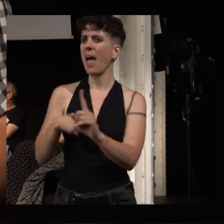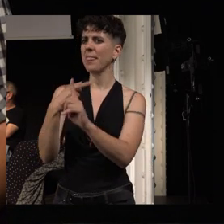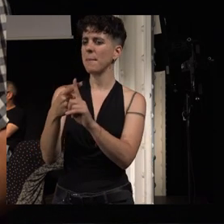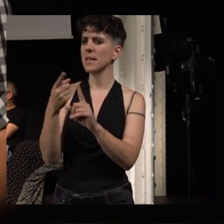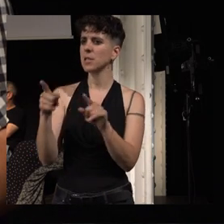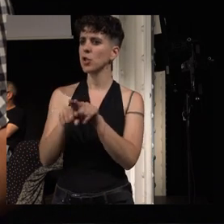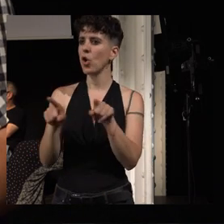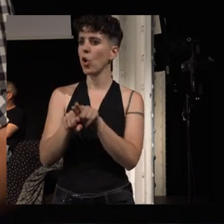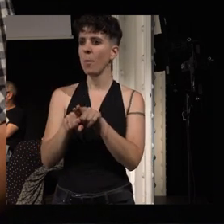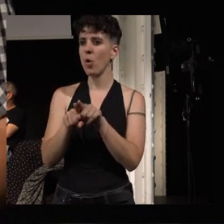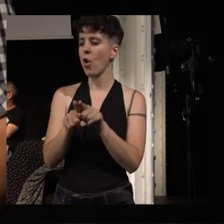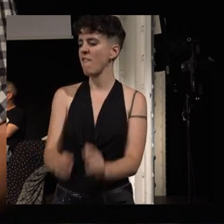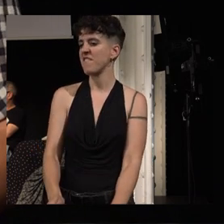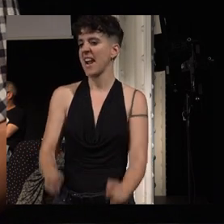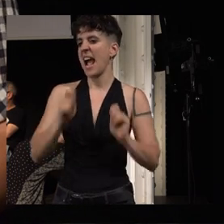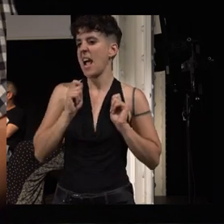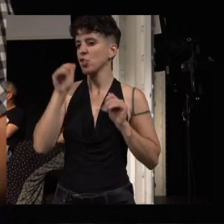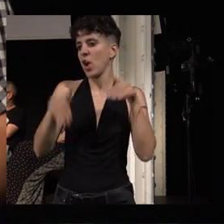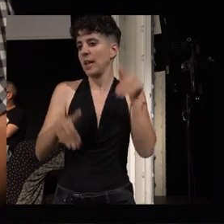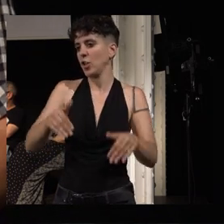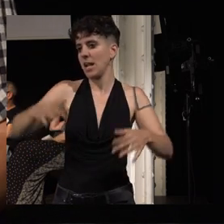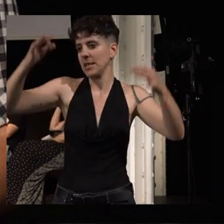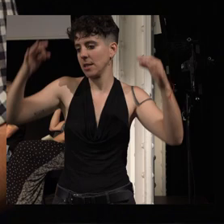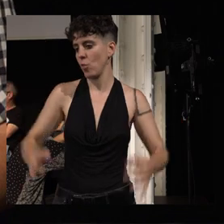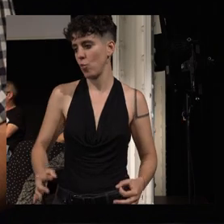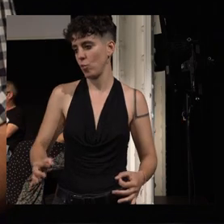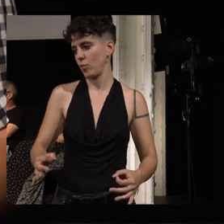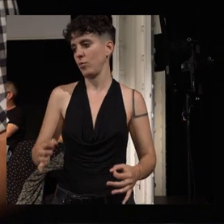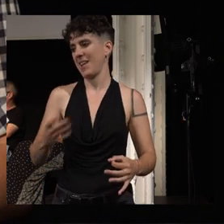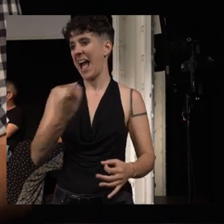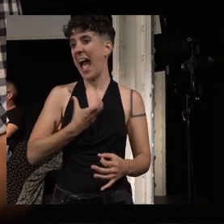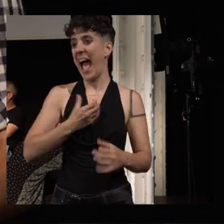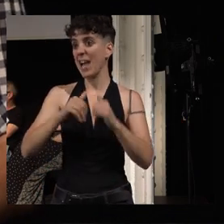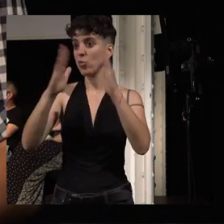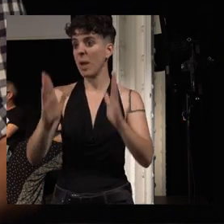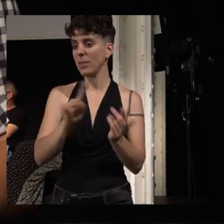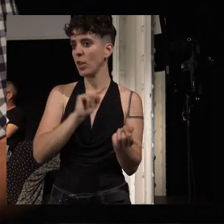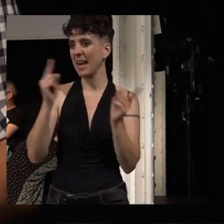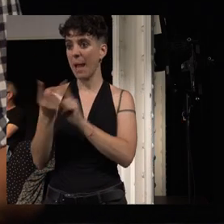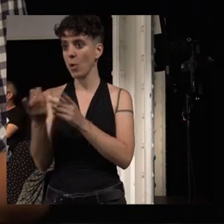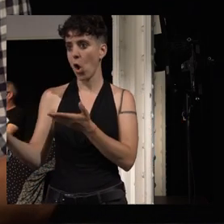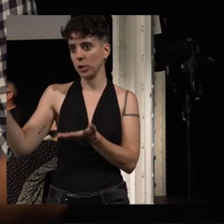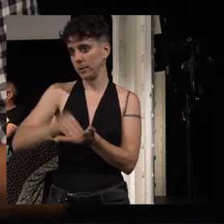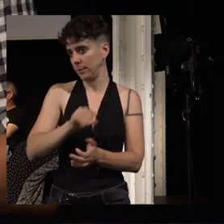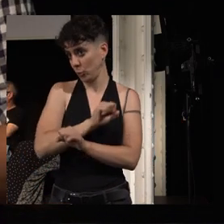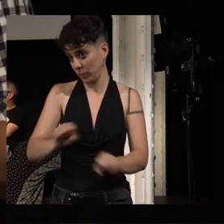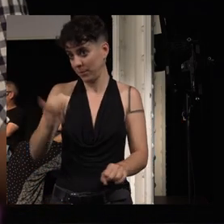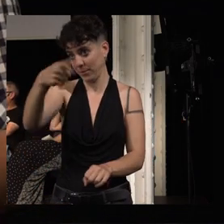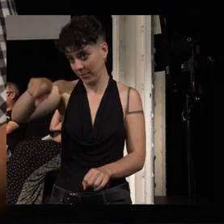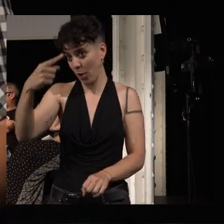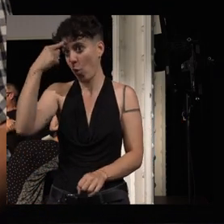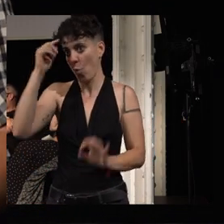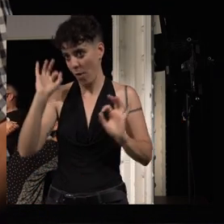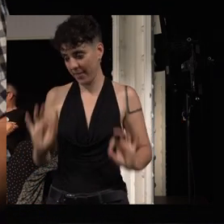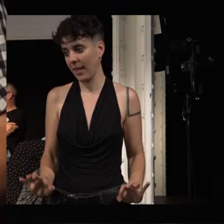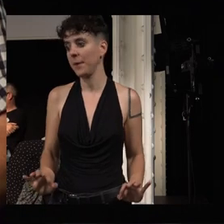supondría una condena al fracaso electoral. Es decir, no volveríamos a tener ningún otro ayuntamiento del cambio, ¿no? O sea, tengámoslo en cuenta, ¿no? O sea, al